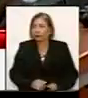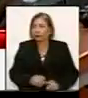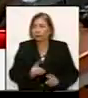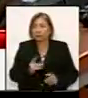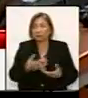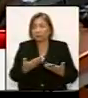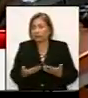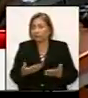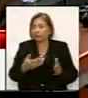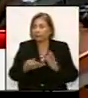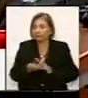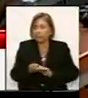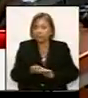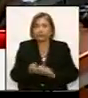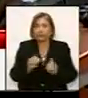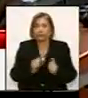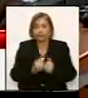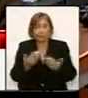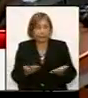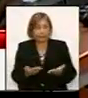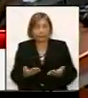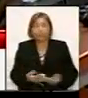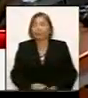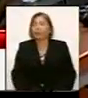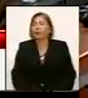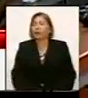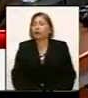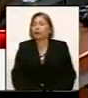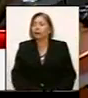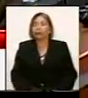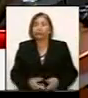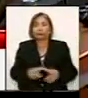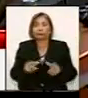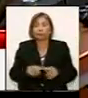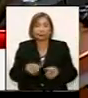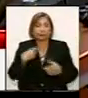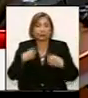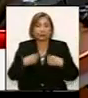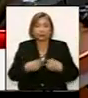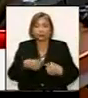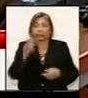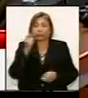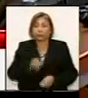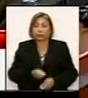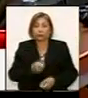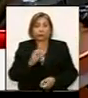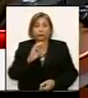que habrían prevaricado en este sentido los miembros del Tribunal Constitucional,